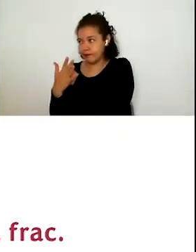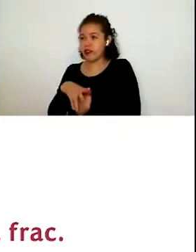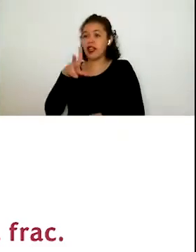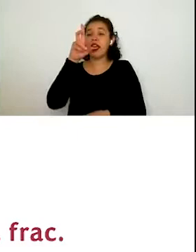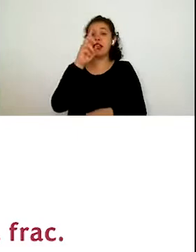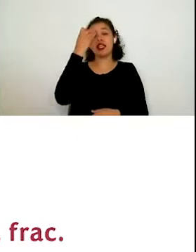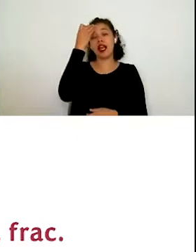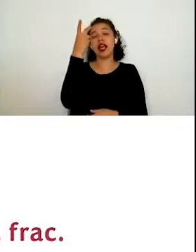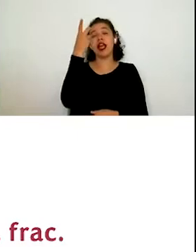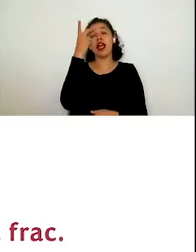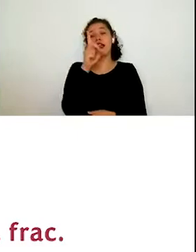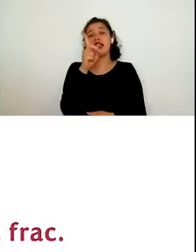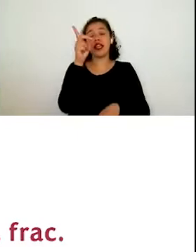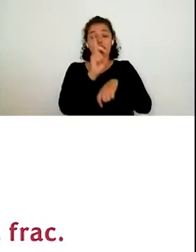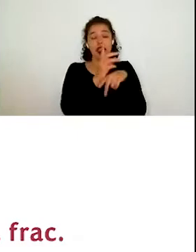naturales